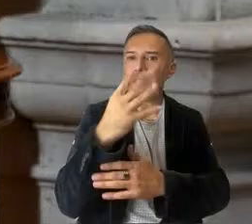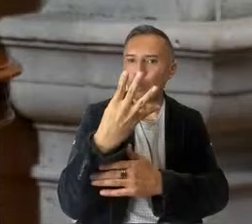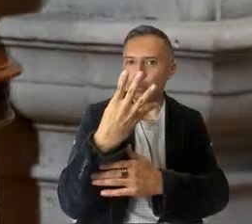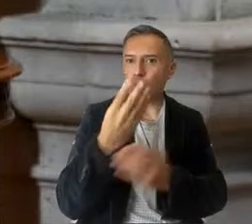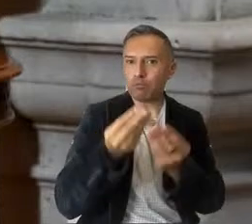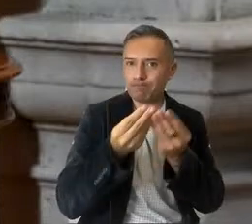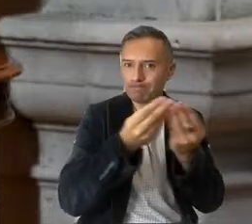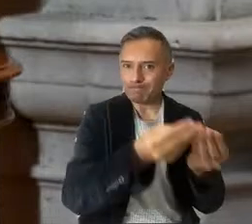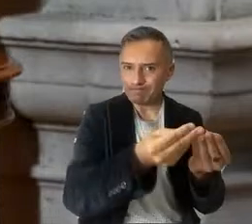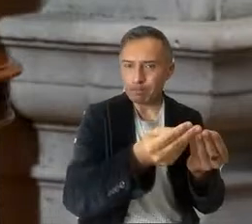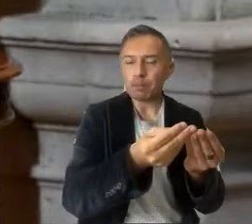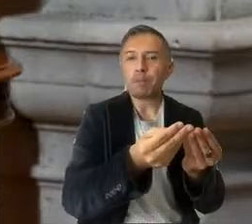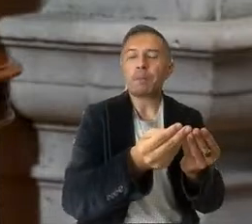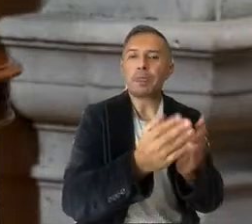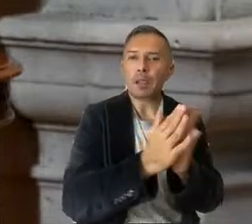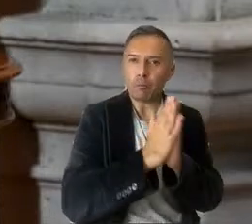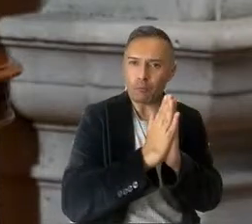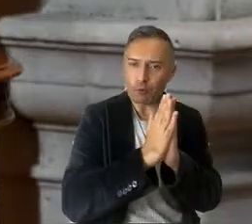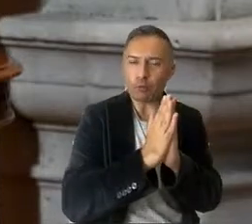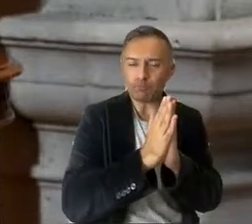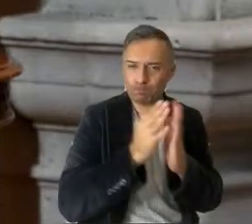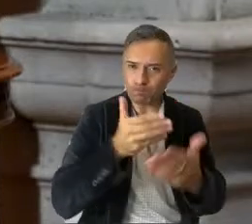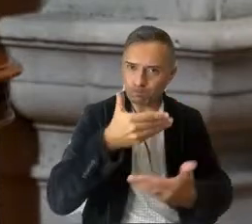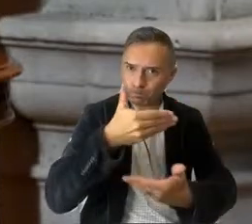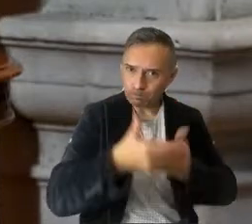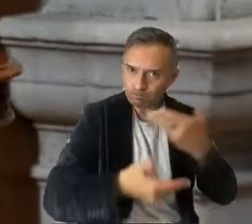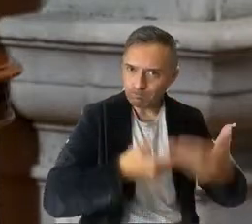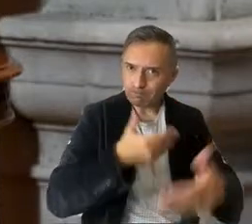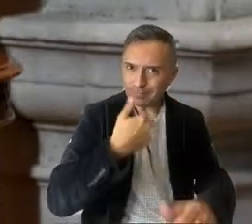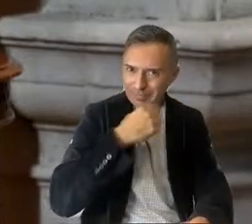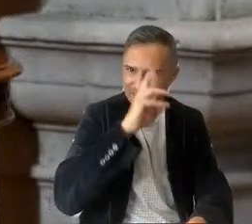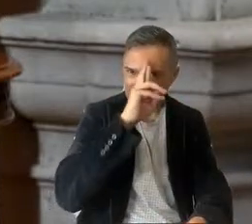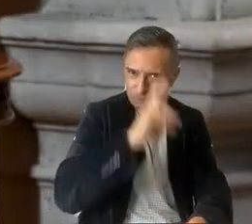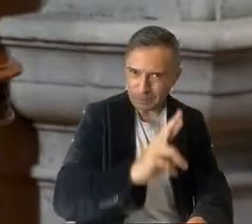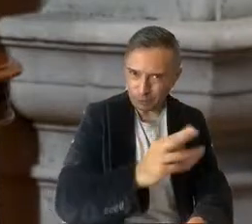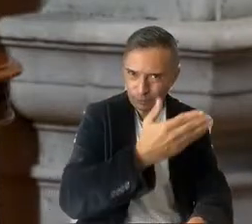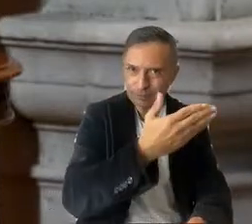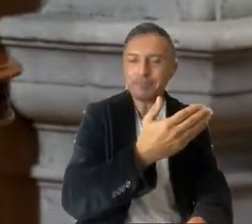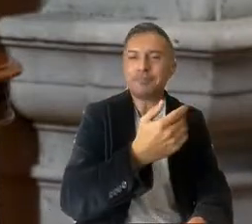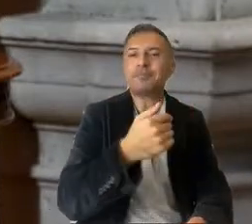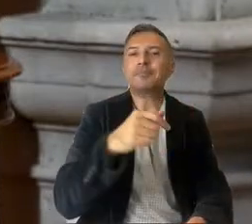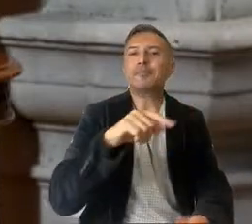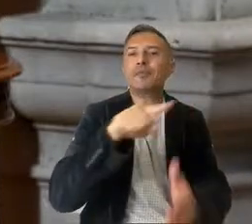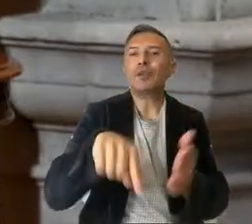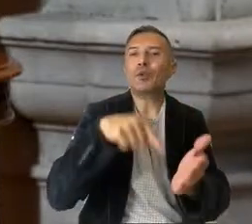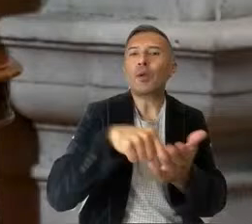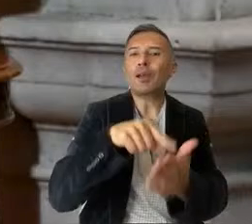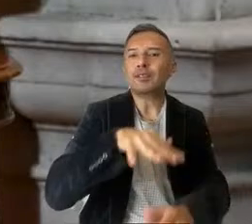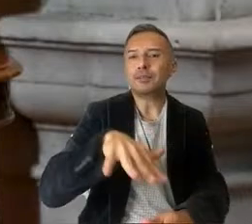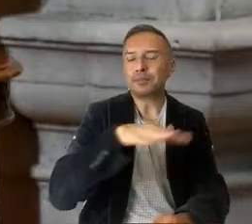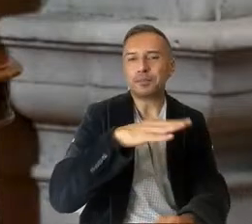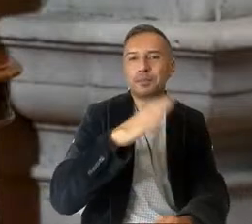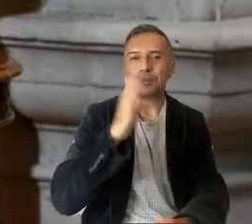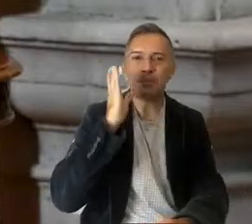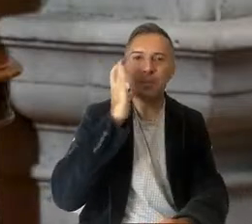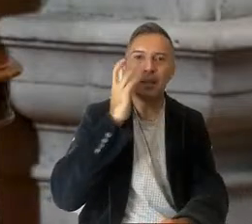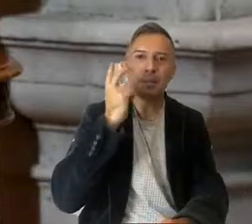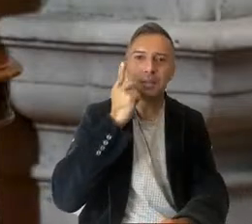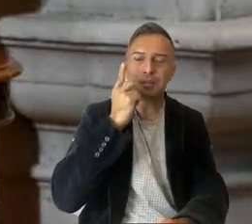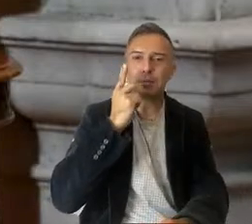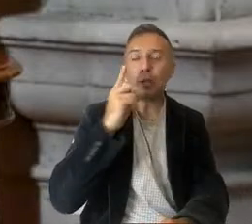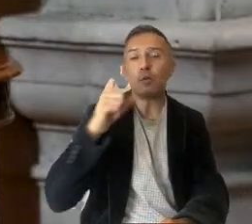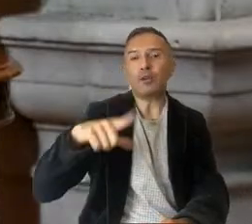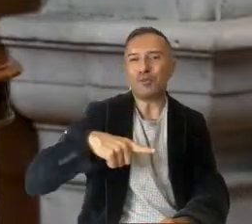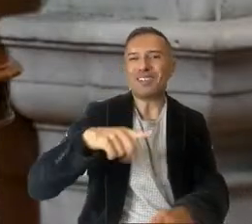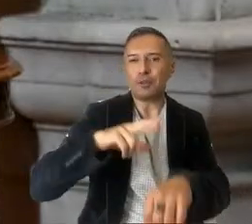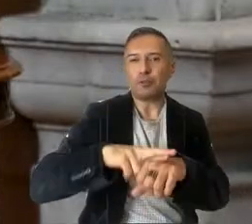2024. Reitero a usted la seguridad de mi atenta y distinguida consideración. Palacio del Poder Ejecutivo en la ciudad de